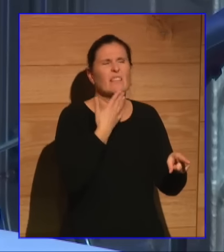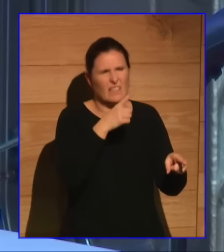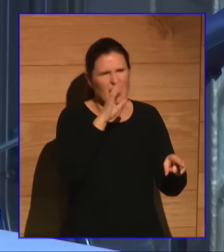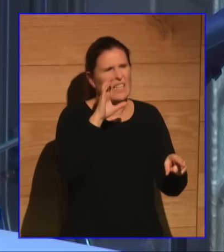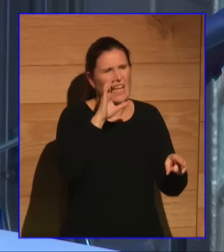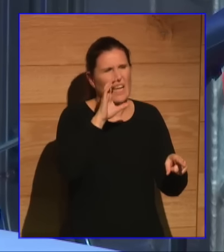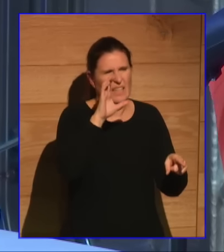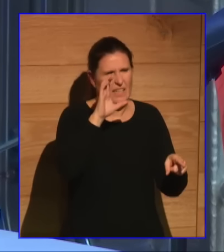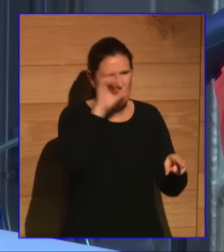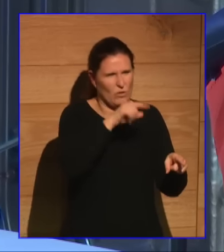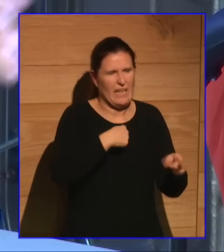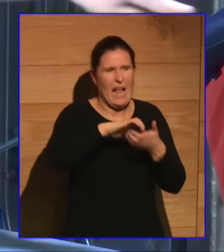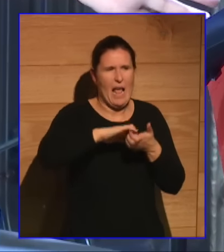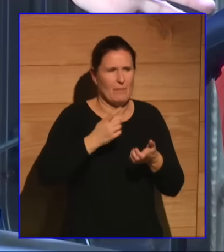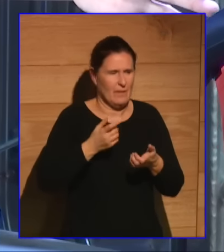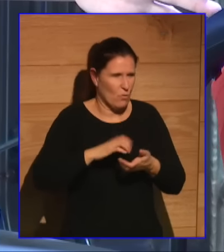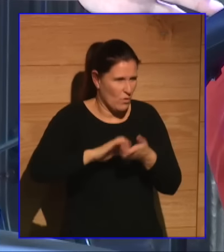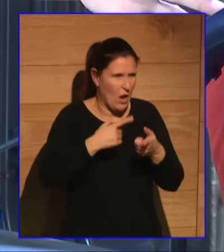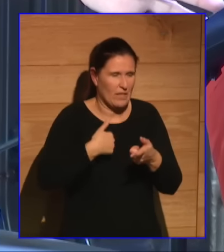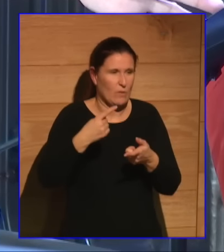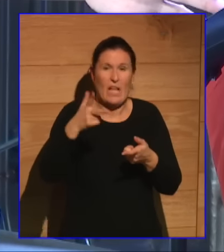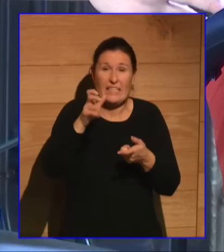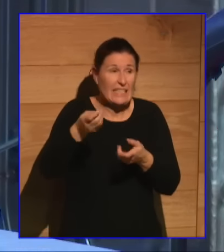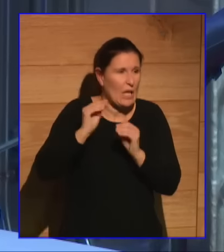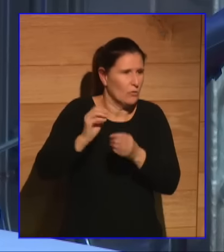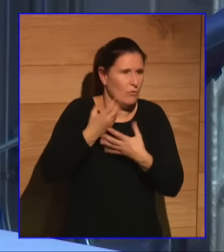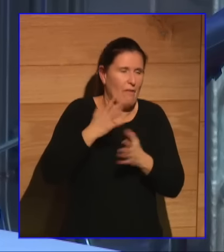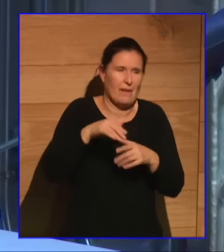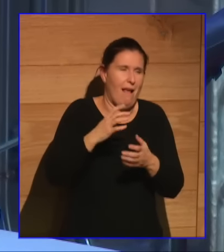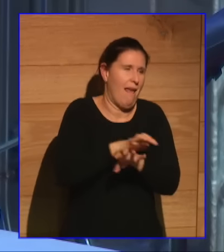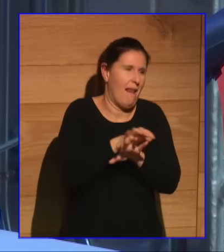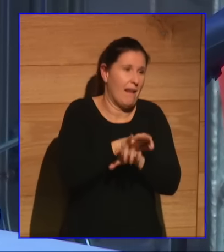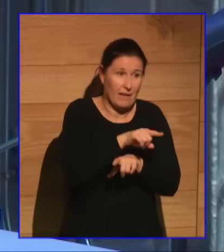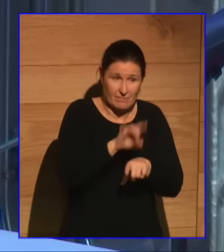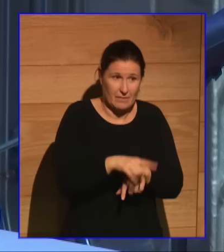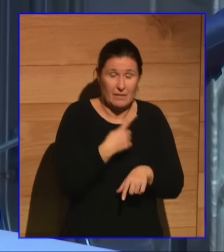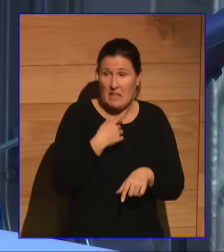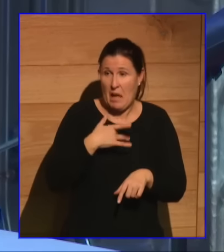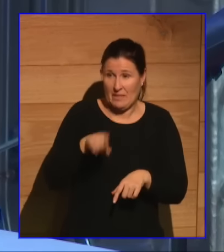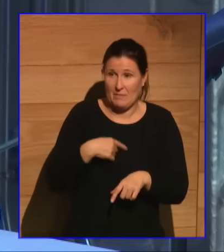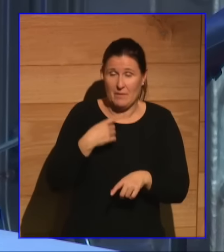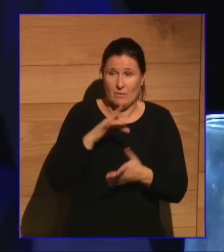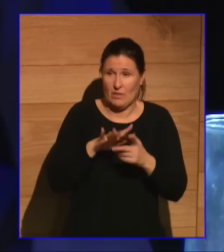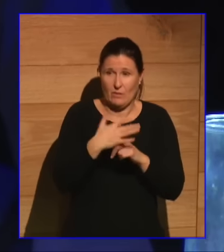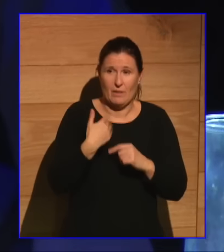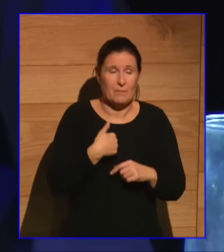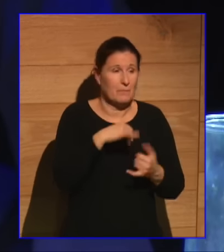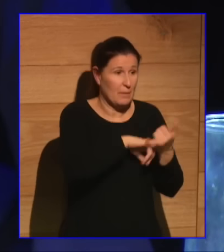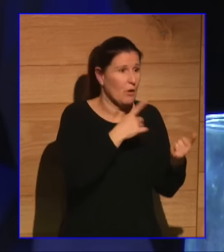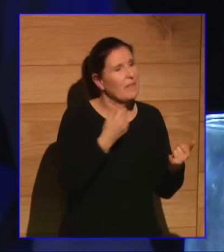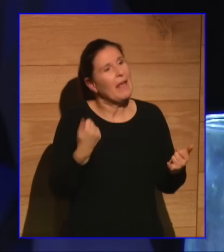cuñado sí que es gracioso. Te cuenta unos chistes que te partes. ¿A ti te pasa? A mí me pasa continuamente. ¿A ti te pasa también? Pero dice mi mujer: me dice, mira,